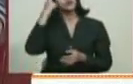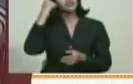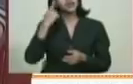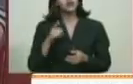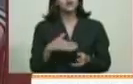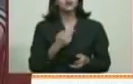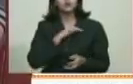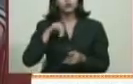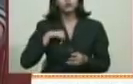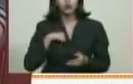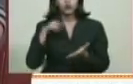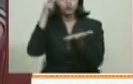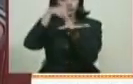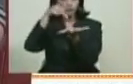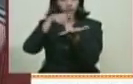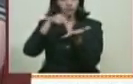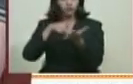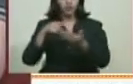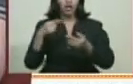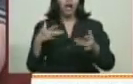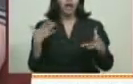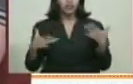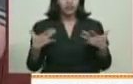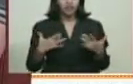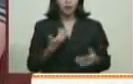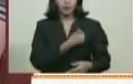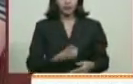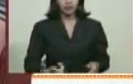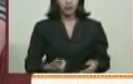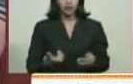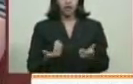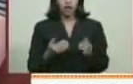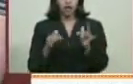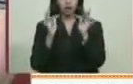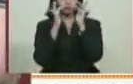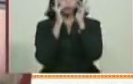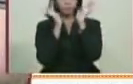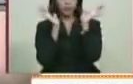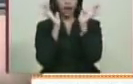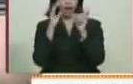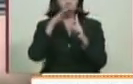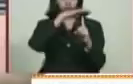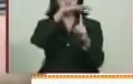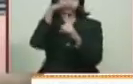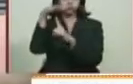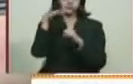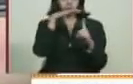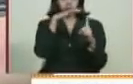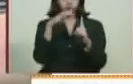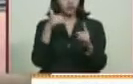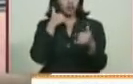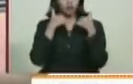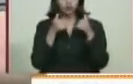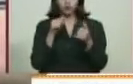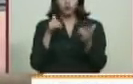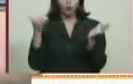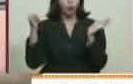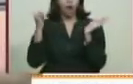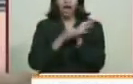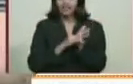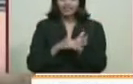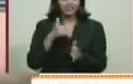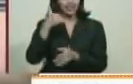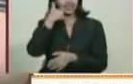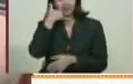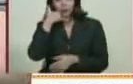nosotros asistimos a los actos presidenciales, están unos inhibidores de señales telefónicas. Sí. Ahí tú no puedes mandar WhatsApp, no puedes llamar por